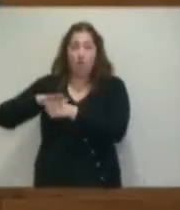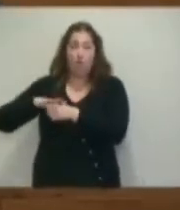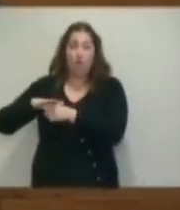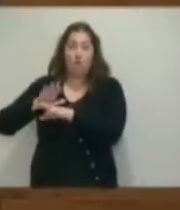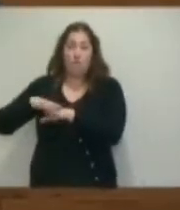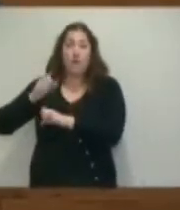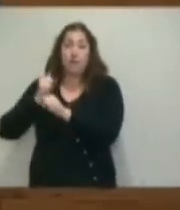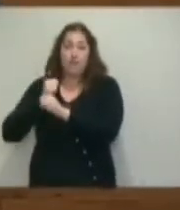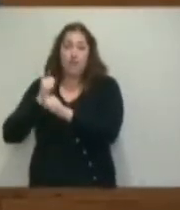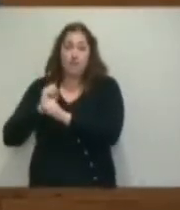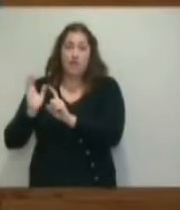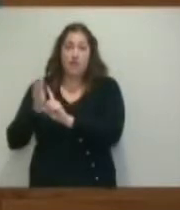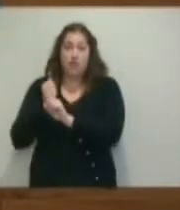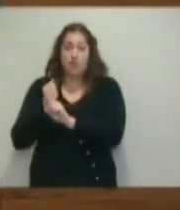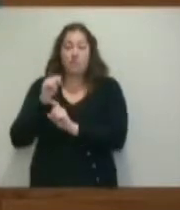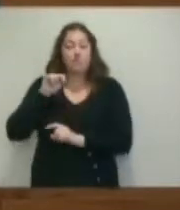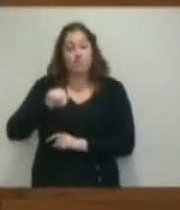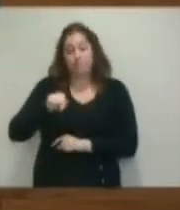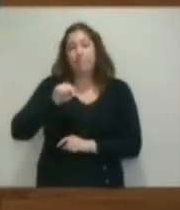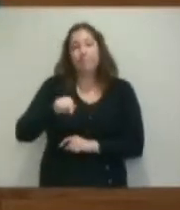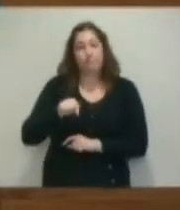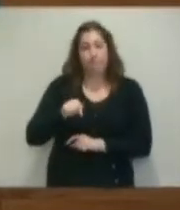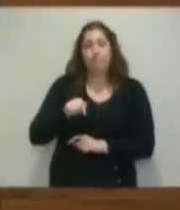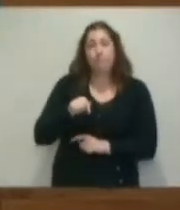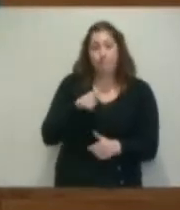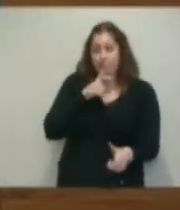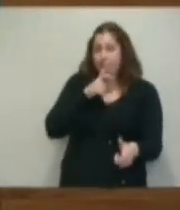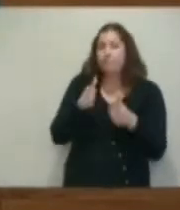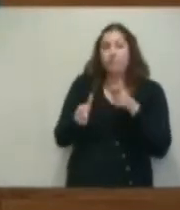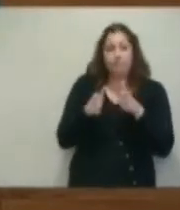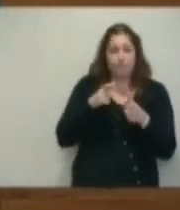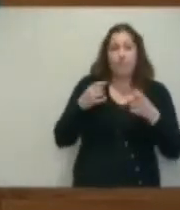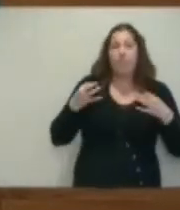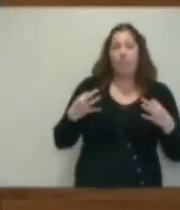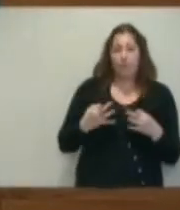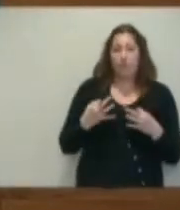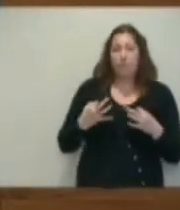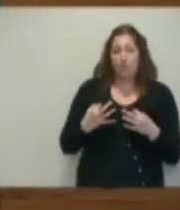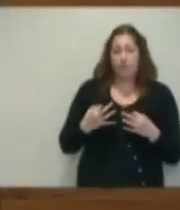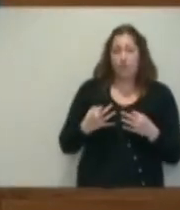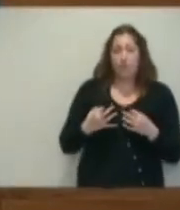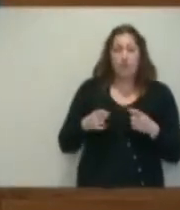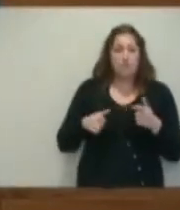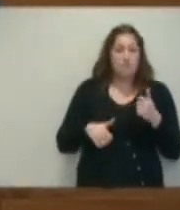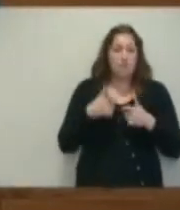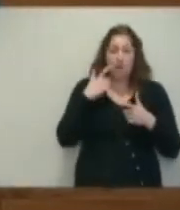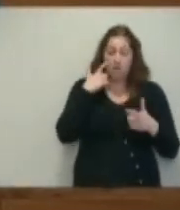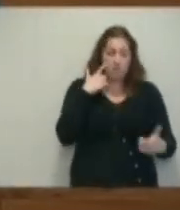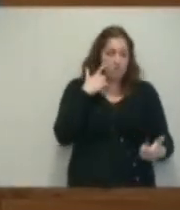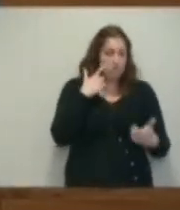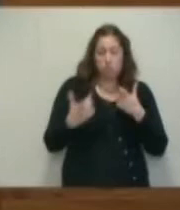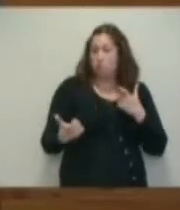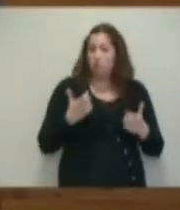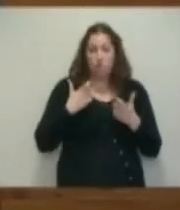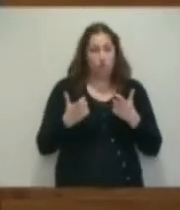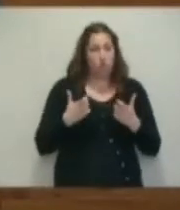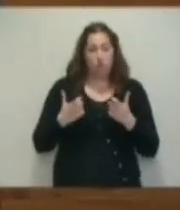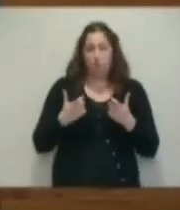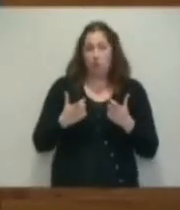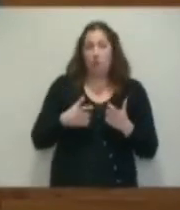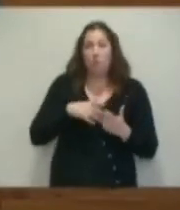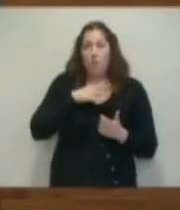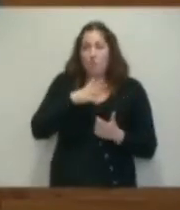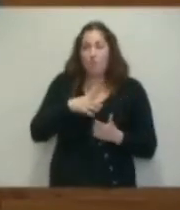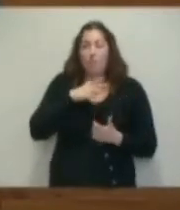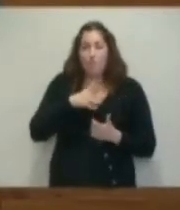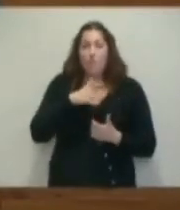es absolutamente reprobable. Nos parece que es absolutamente reprobable y escandaloso. Es escandaloso cómo se han